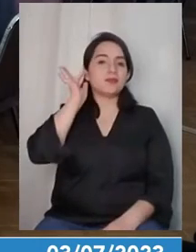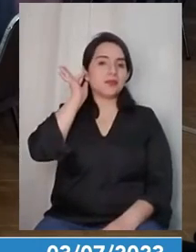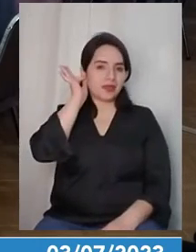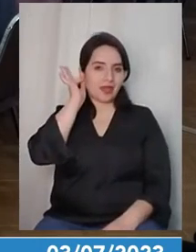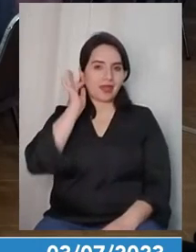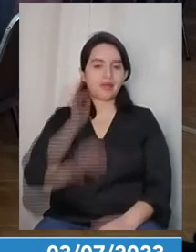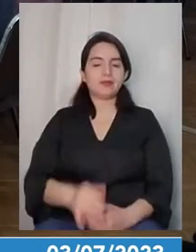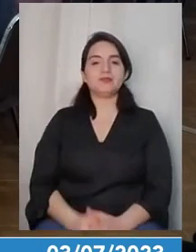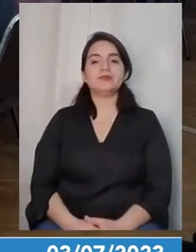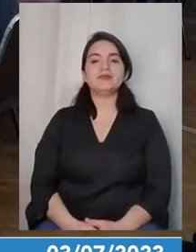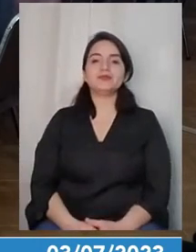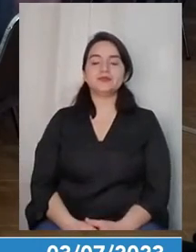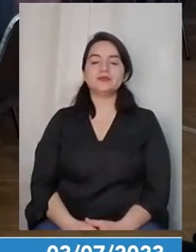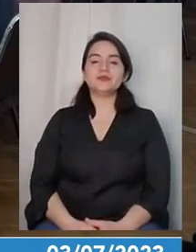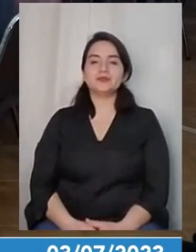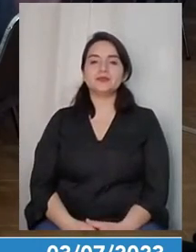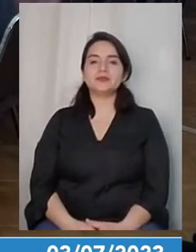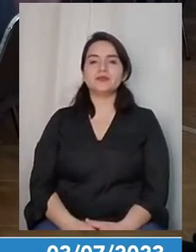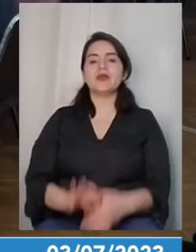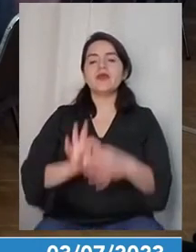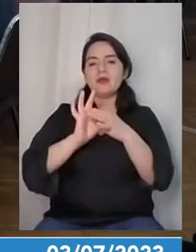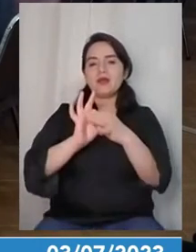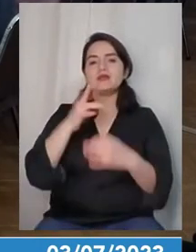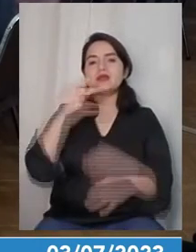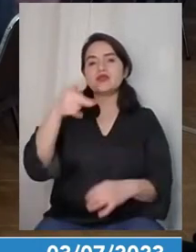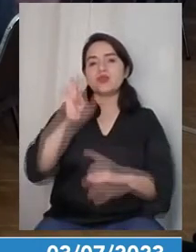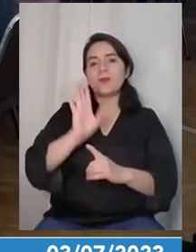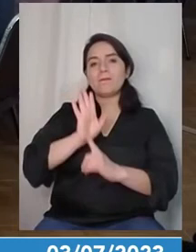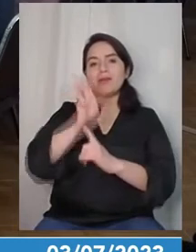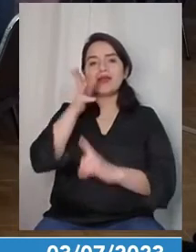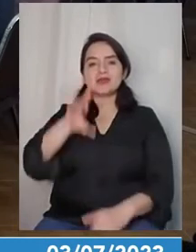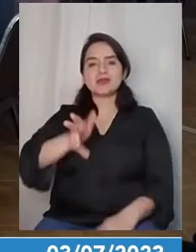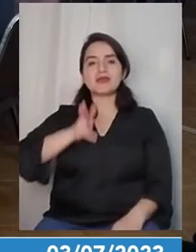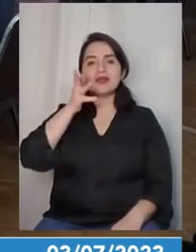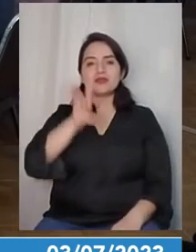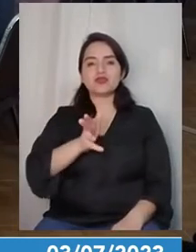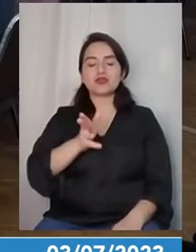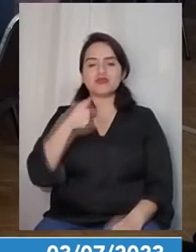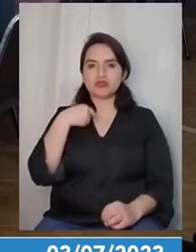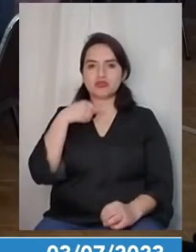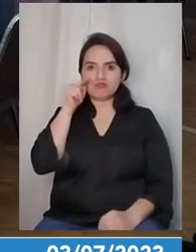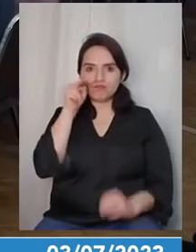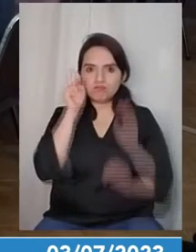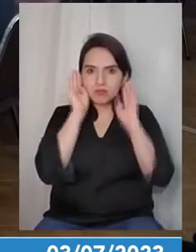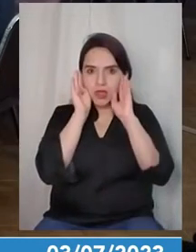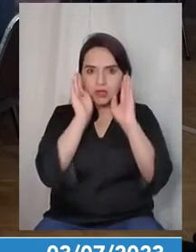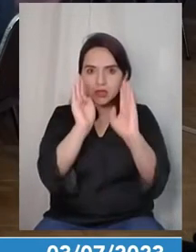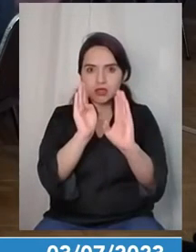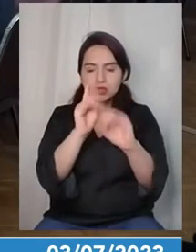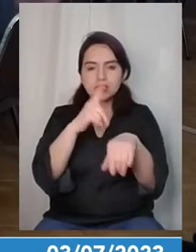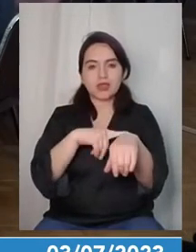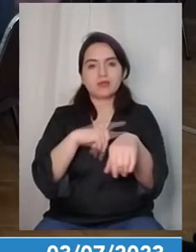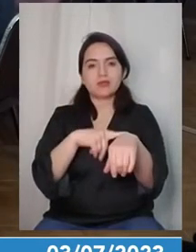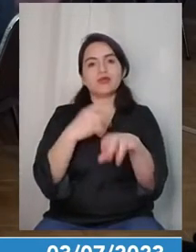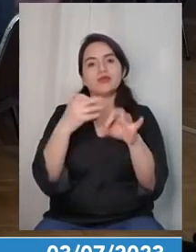Agradecerle su presentación. La verdad que venía escuchando muy, muy atento, pero en virtud del tiempo tuve que acelerar una